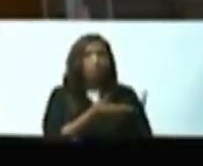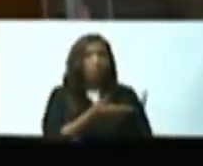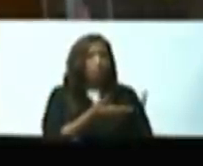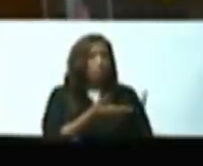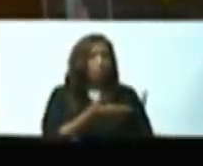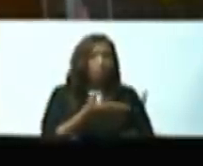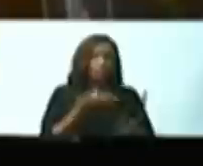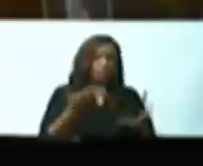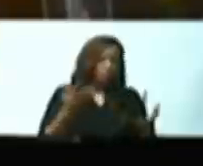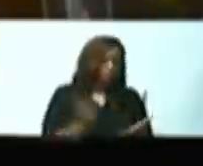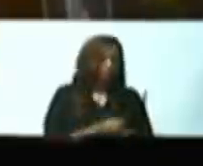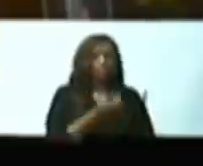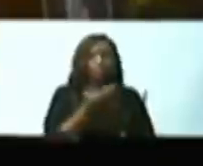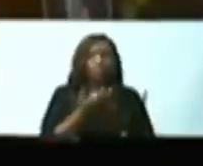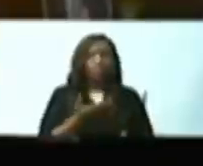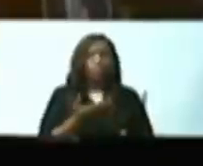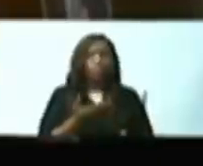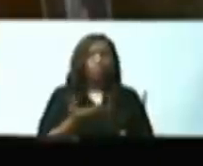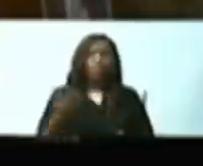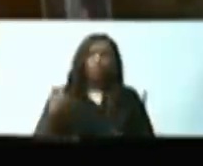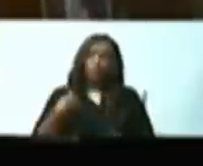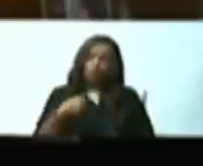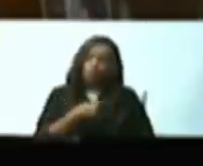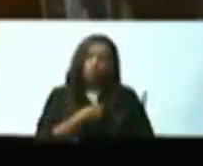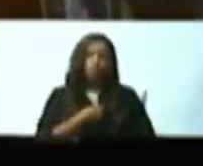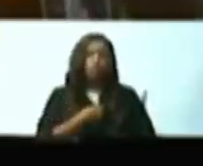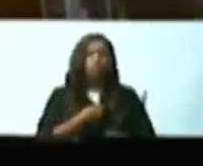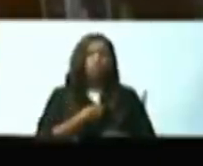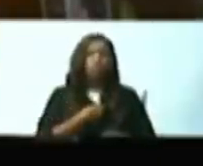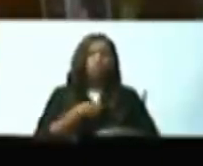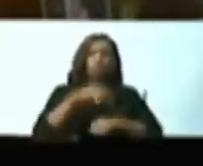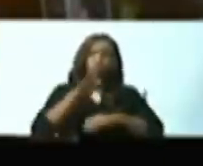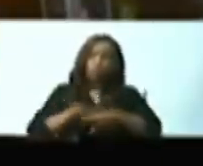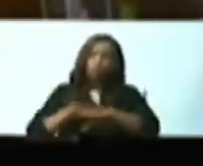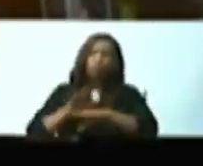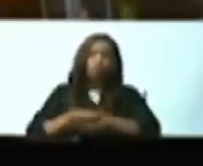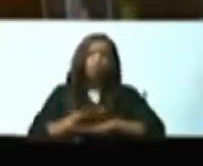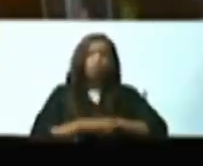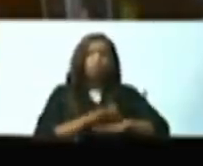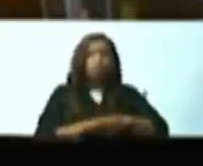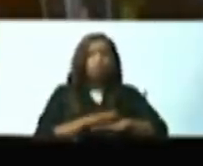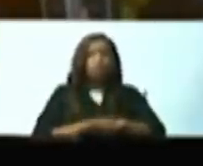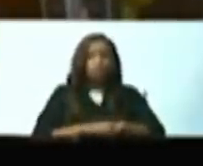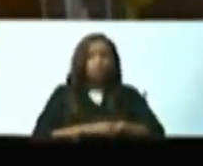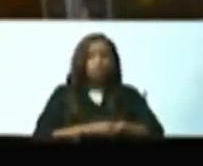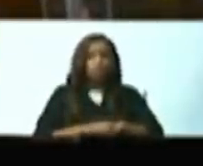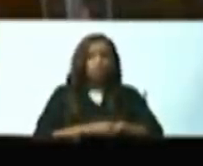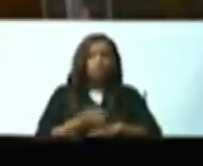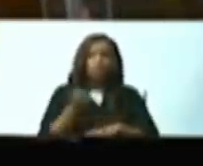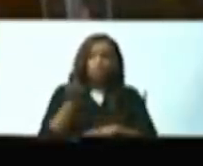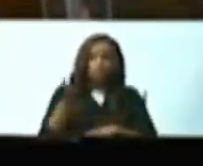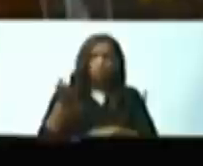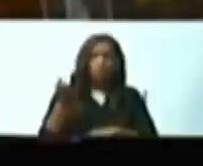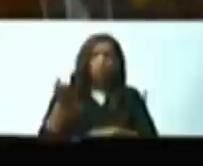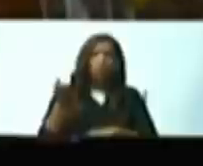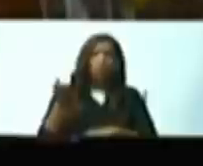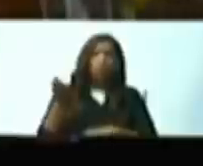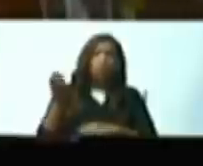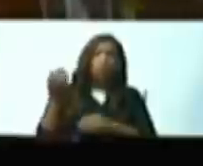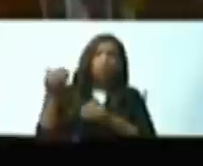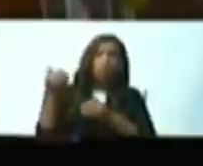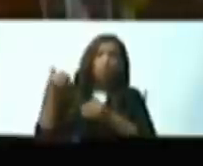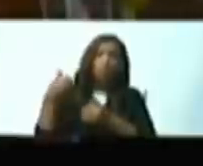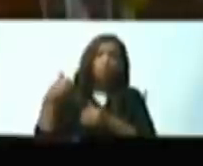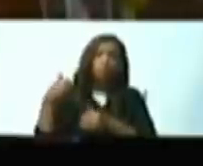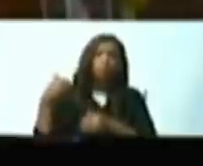razón, a los generales que probablemente ninguno se enriqueció porque están usando vehículos de hace 20 años. Los casos que